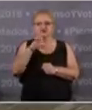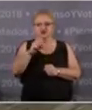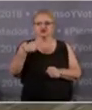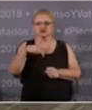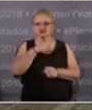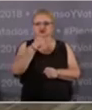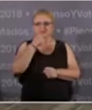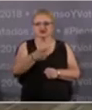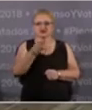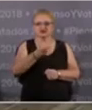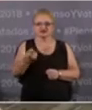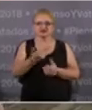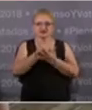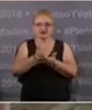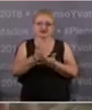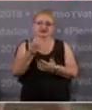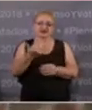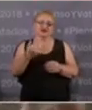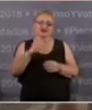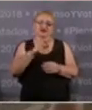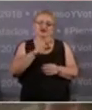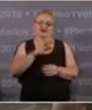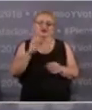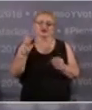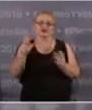esta Muchas colaboración gracias, candidata, y control de las policías. Perdón. Por